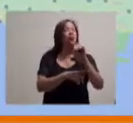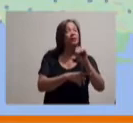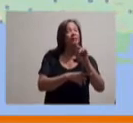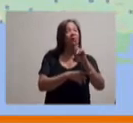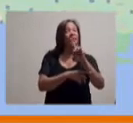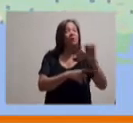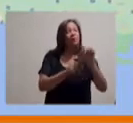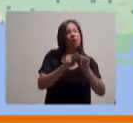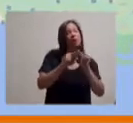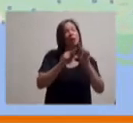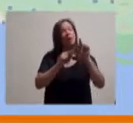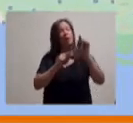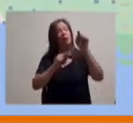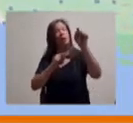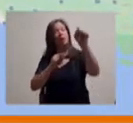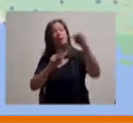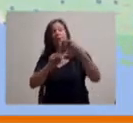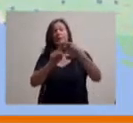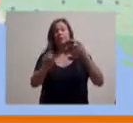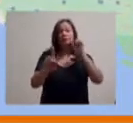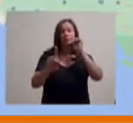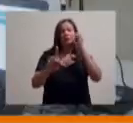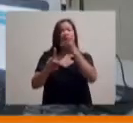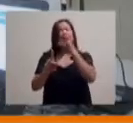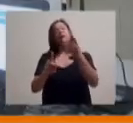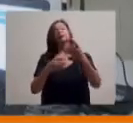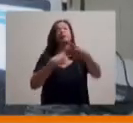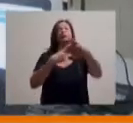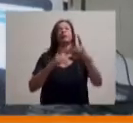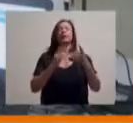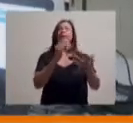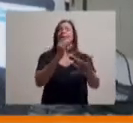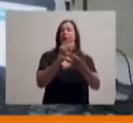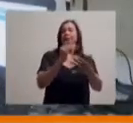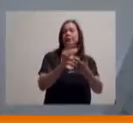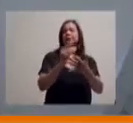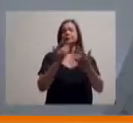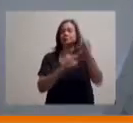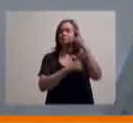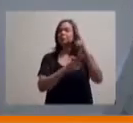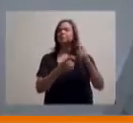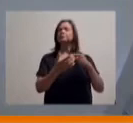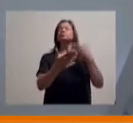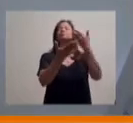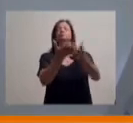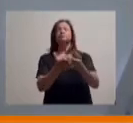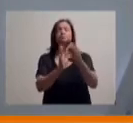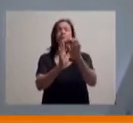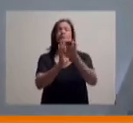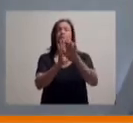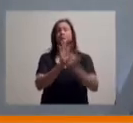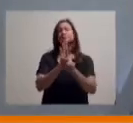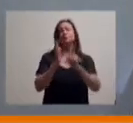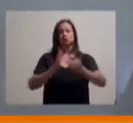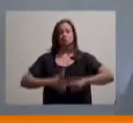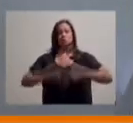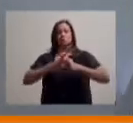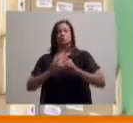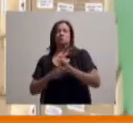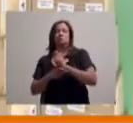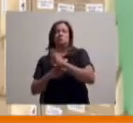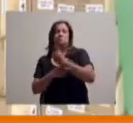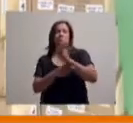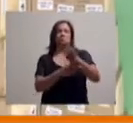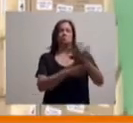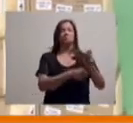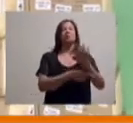Que debió explicarlo el ministro. ¿Por qué buscar movilizar cientos de miles de niños a los centros educativos en momentos como